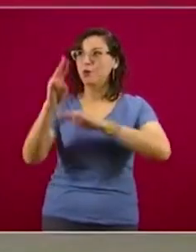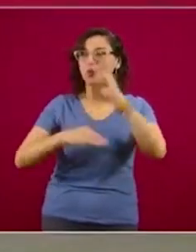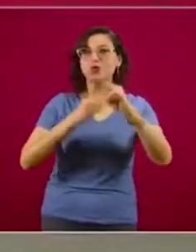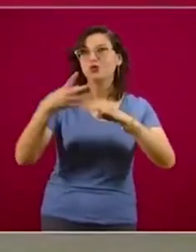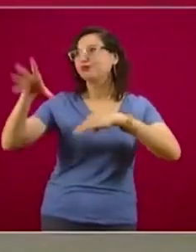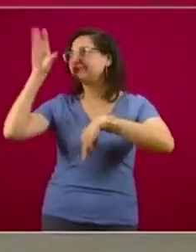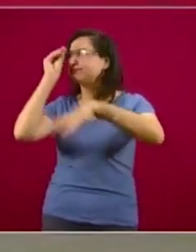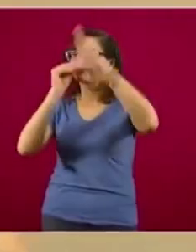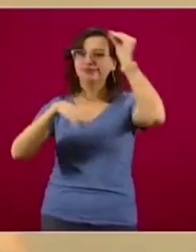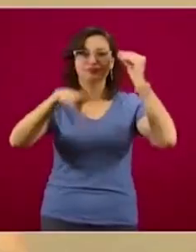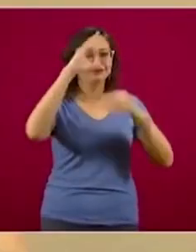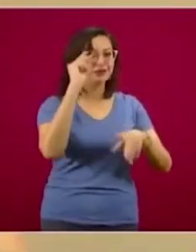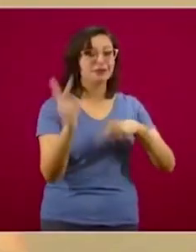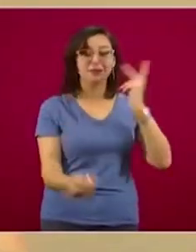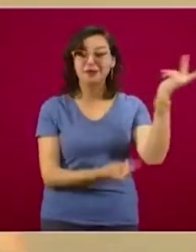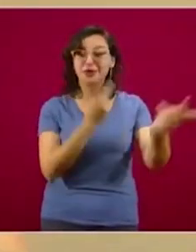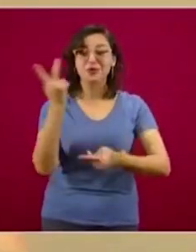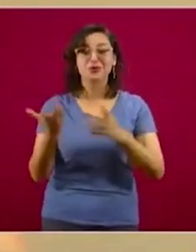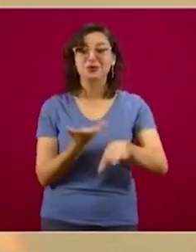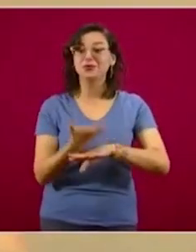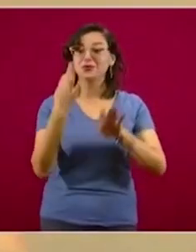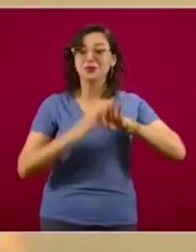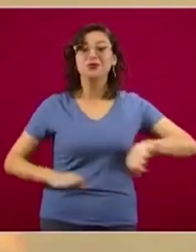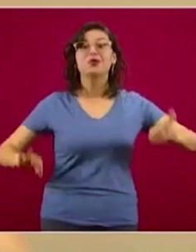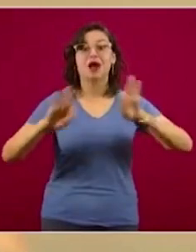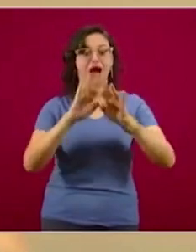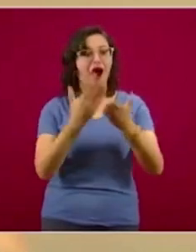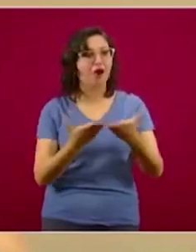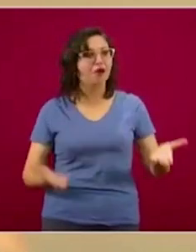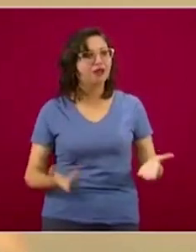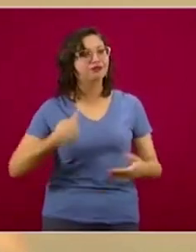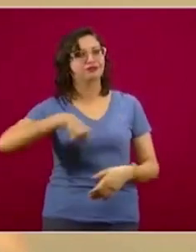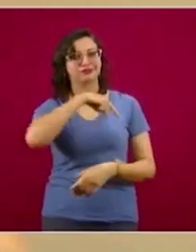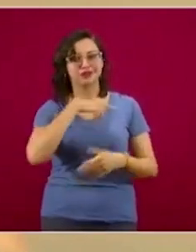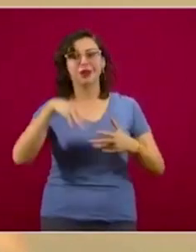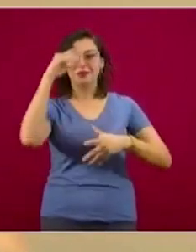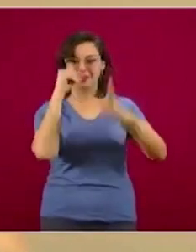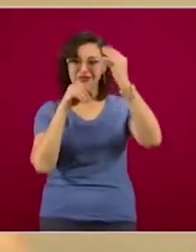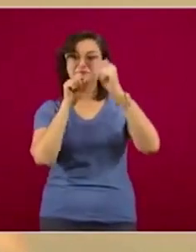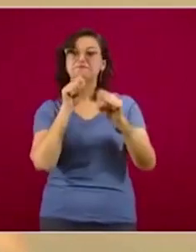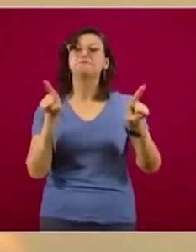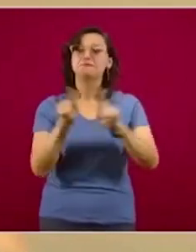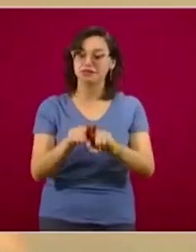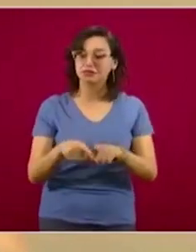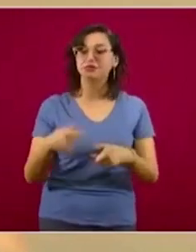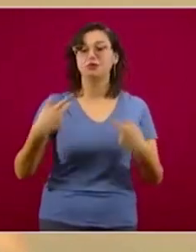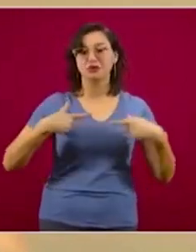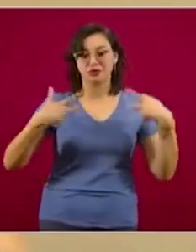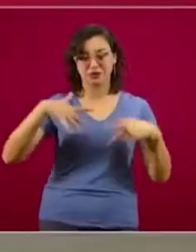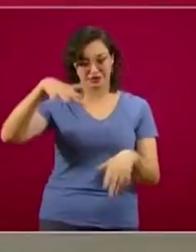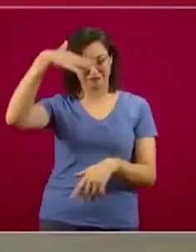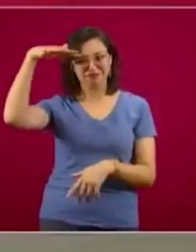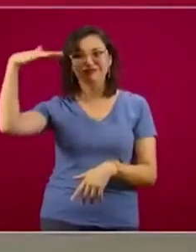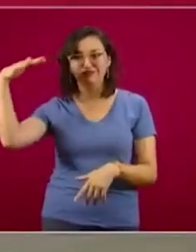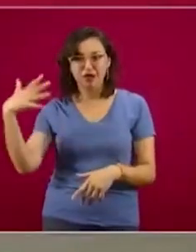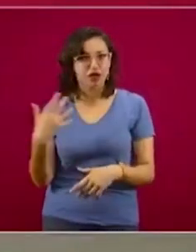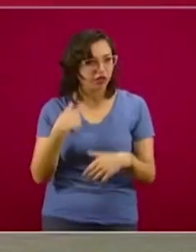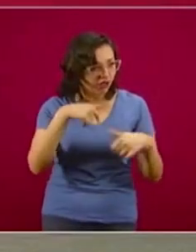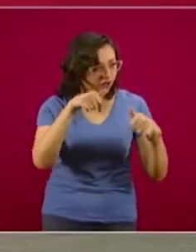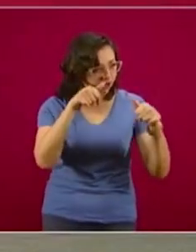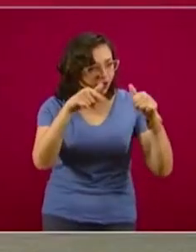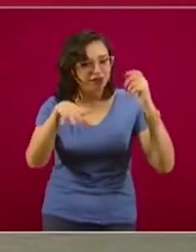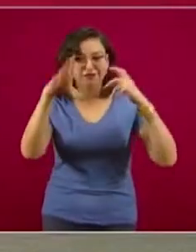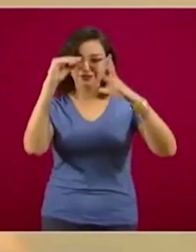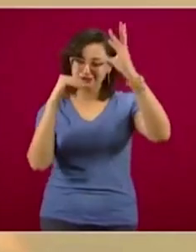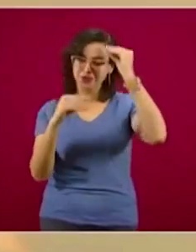sus preguntas son tan importantes que nos han hecho aprender a todas y todos también los adultos hemos aprendido de ustedes y espero